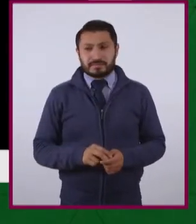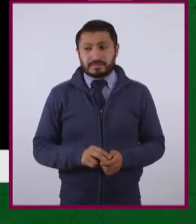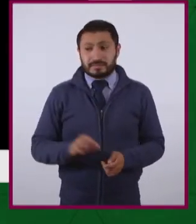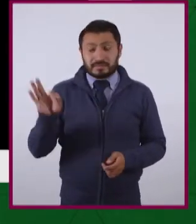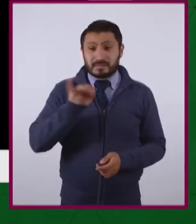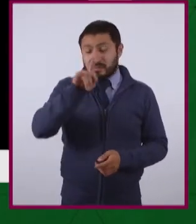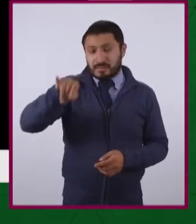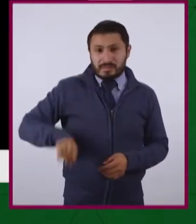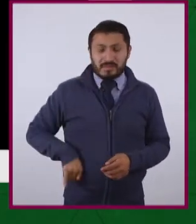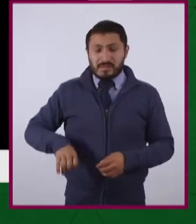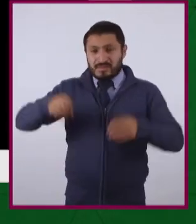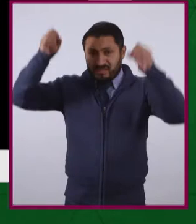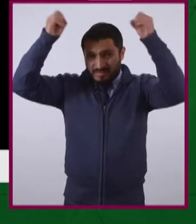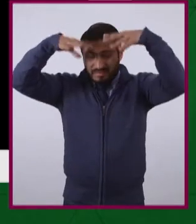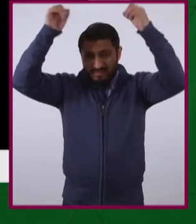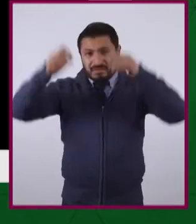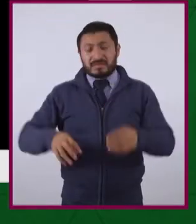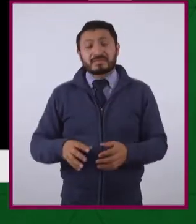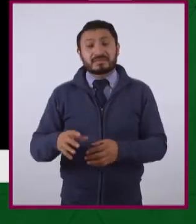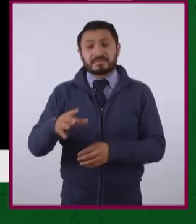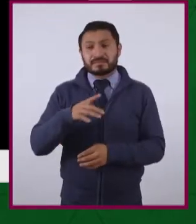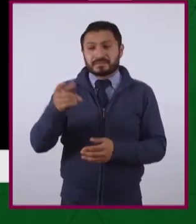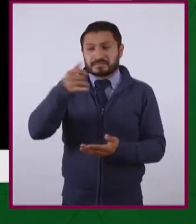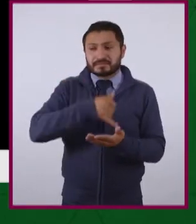Si te interesa captar la lluvia, ingresa a